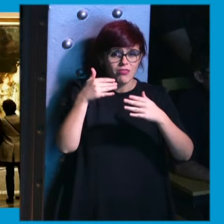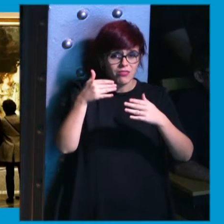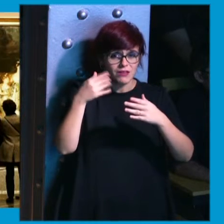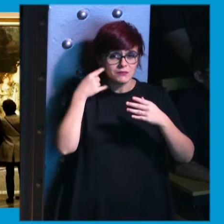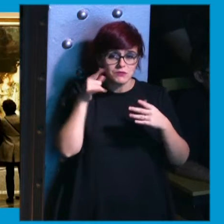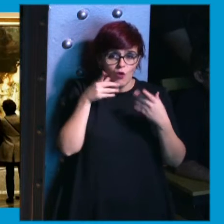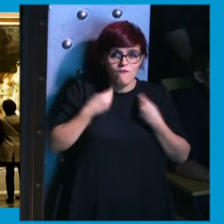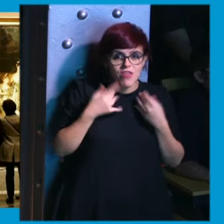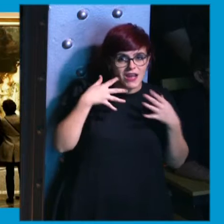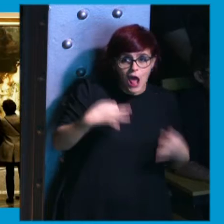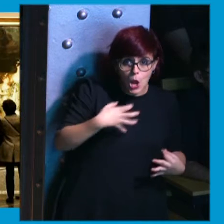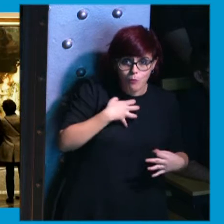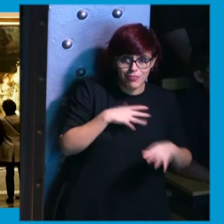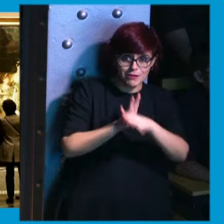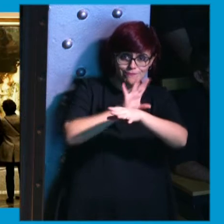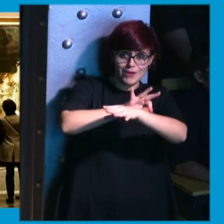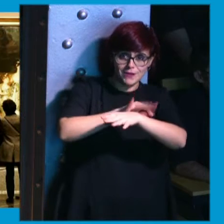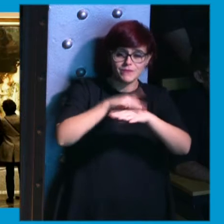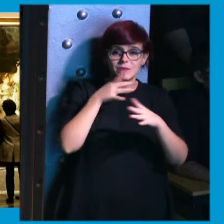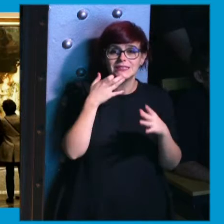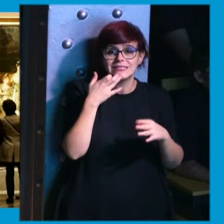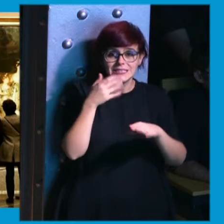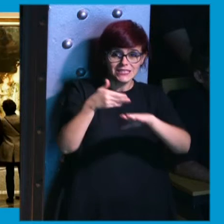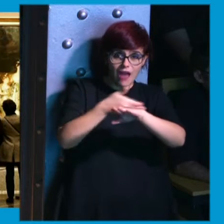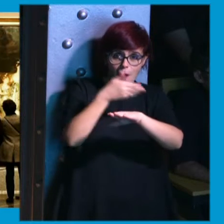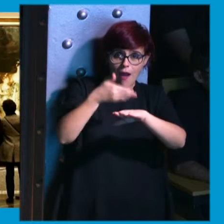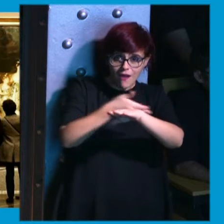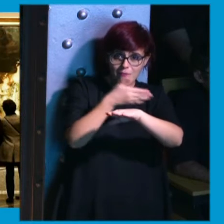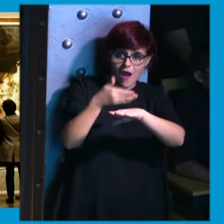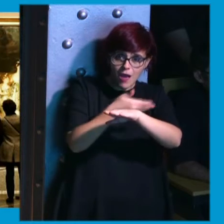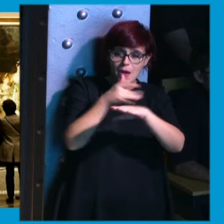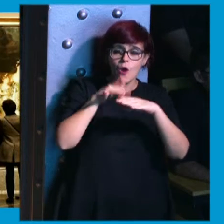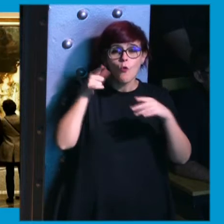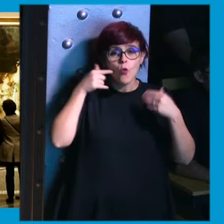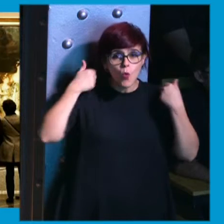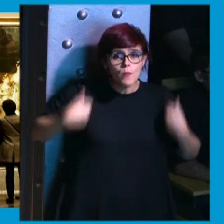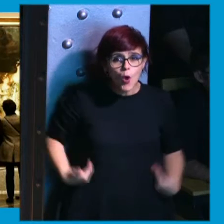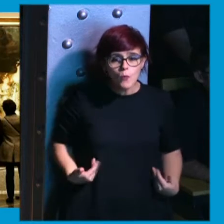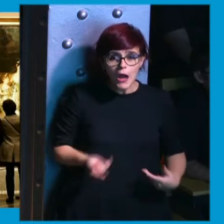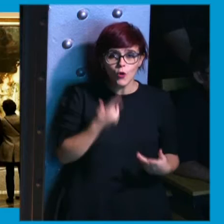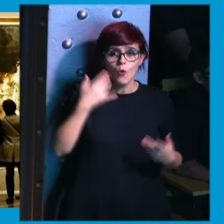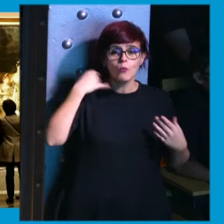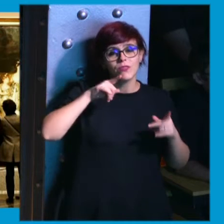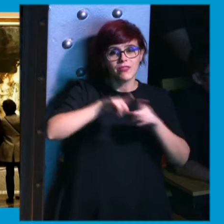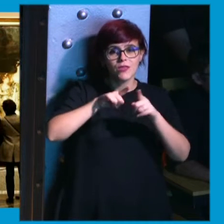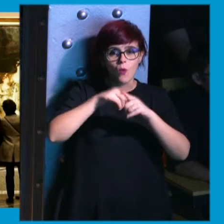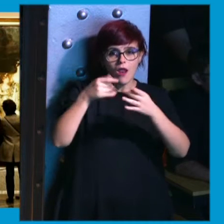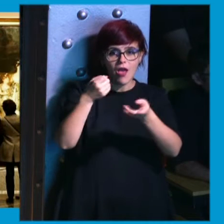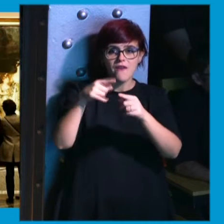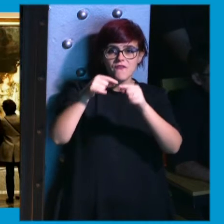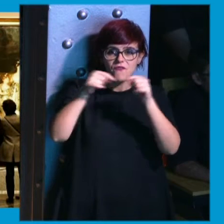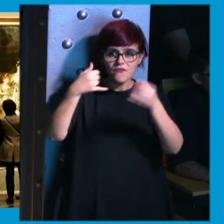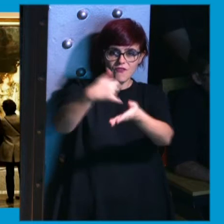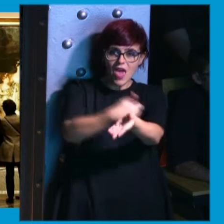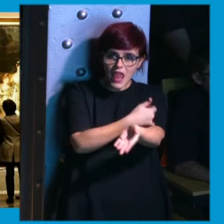vida real no puede. Si puede realmente ir quitando capas, si puede ir metiéndose dentro del cuerpo humano y navegar a través de las venas, y no se le va a